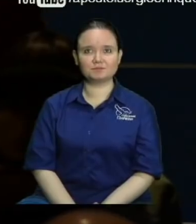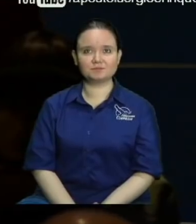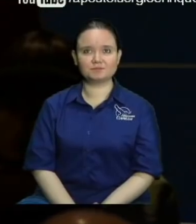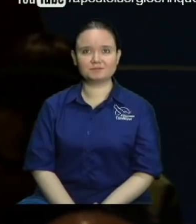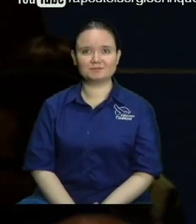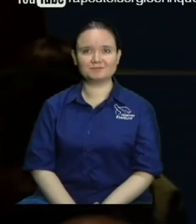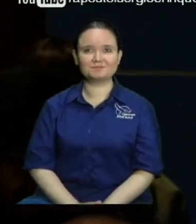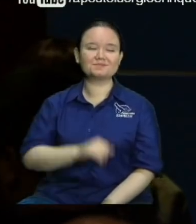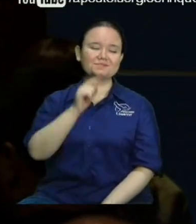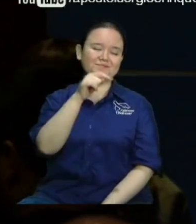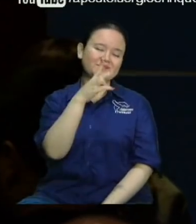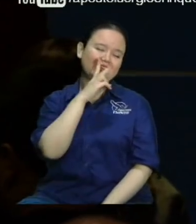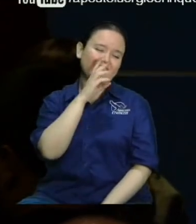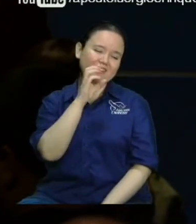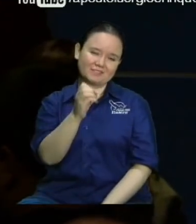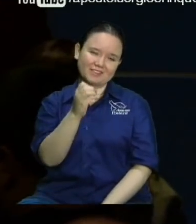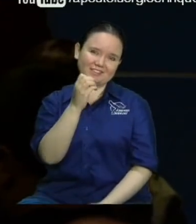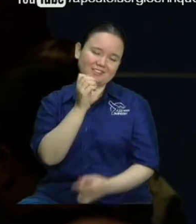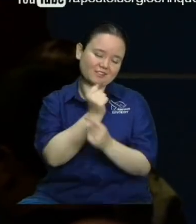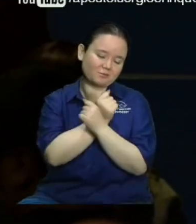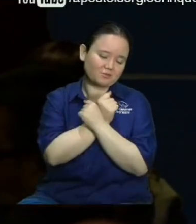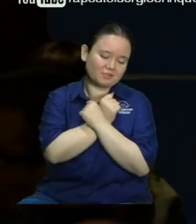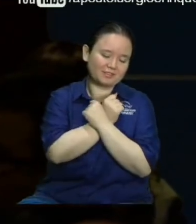Hermanos amados.